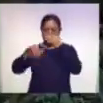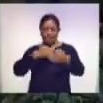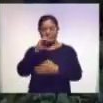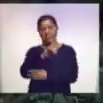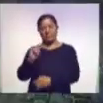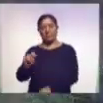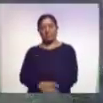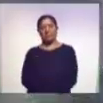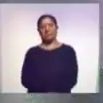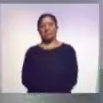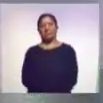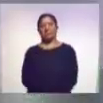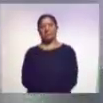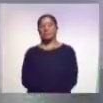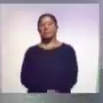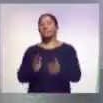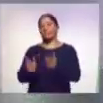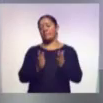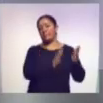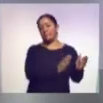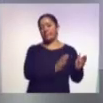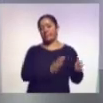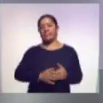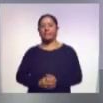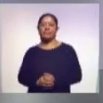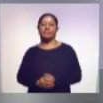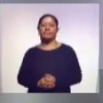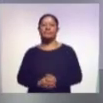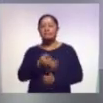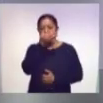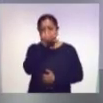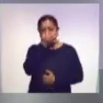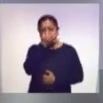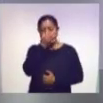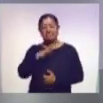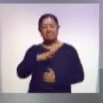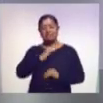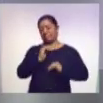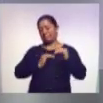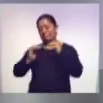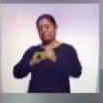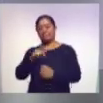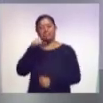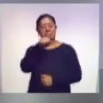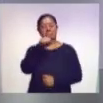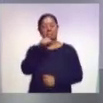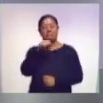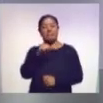Temolsin. Por otro lado, ya en breve se pondrá en marcha el botón de pánico a